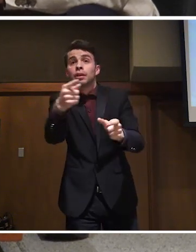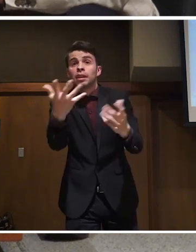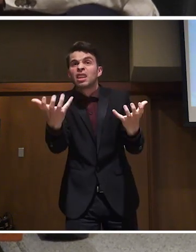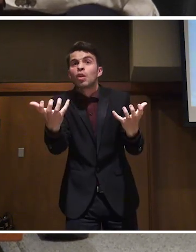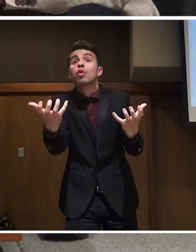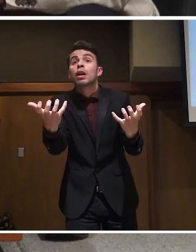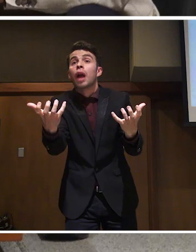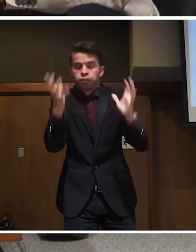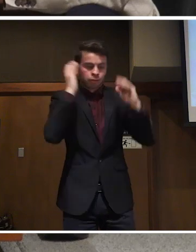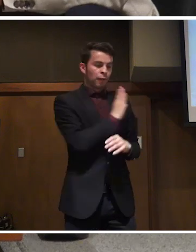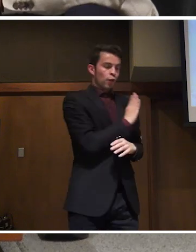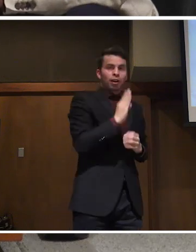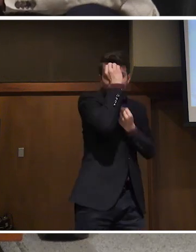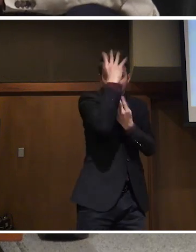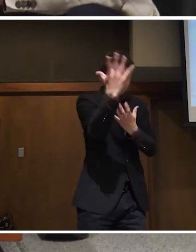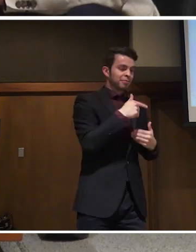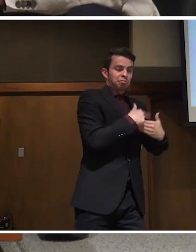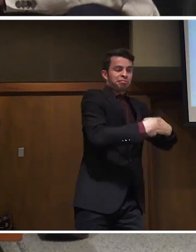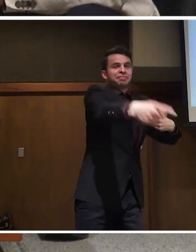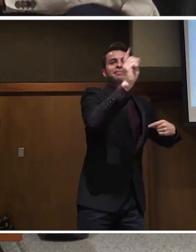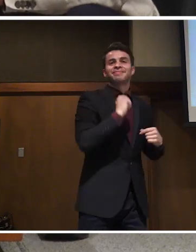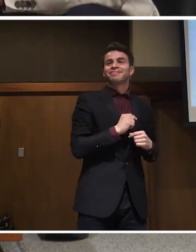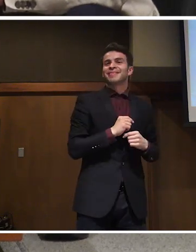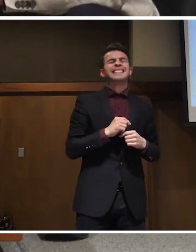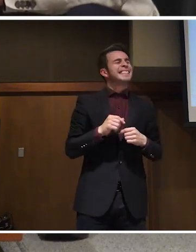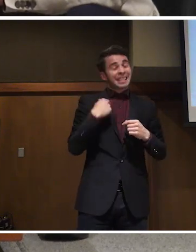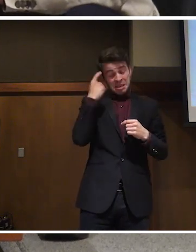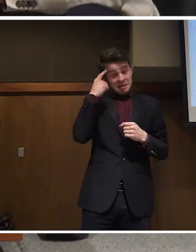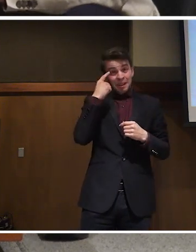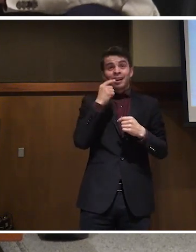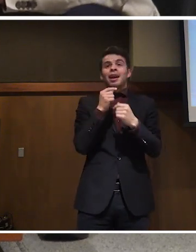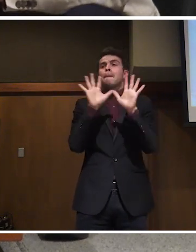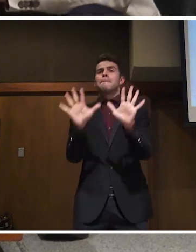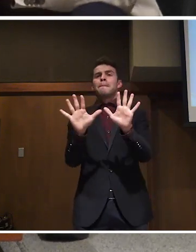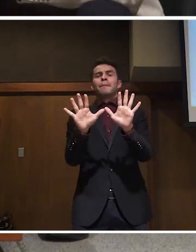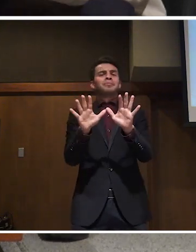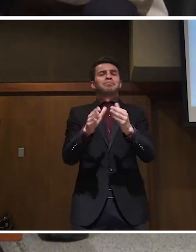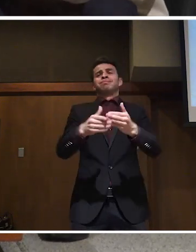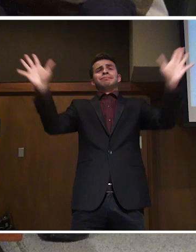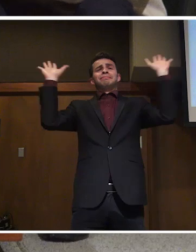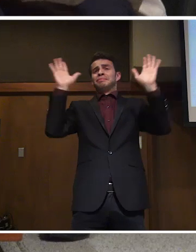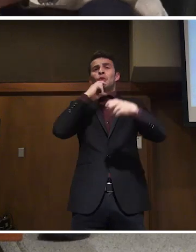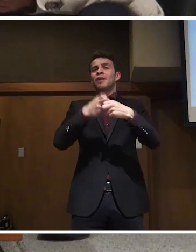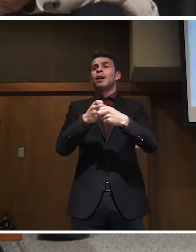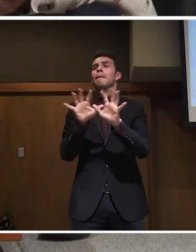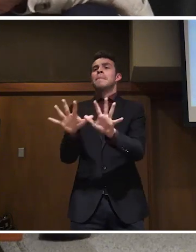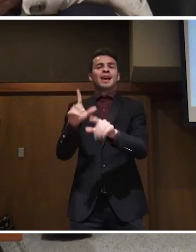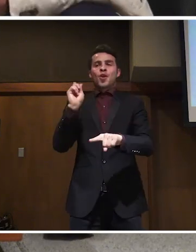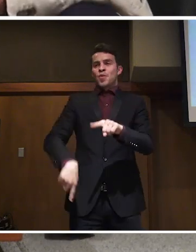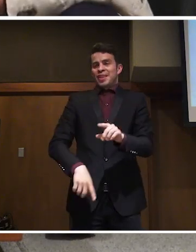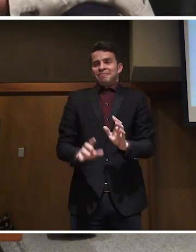eso. Yo creo que de todas maneras es inevitable. Estamos en una sociedad en la que la comunicación es total